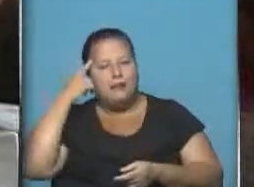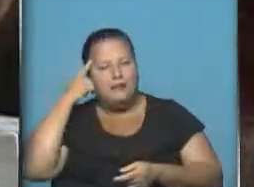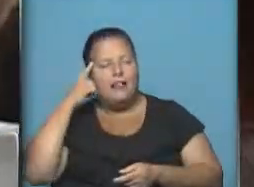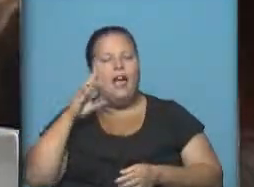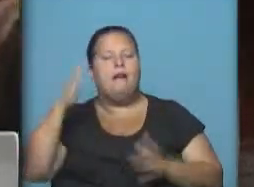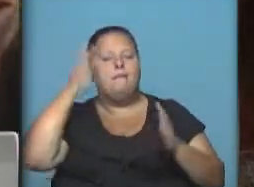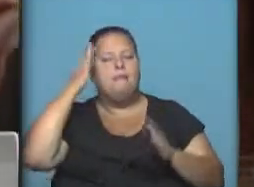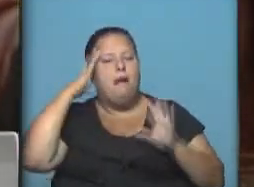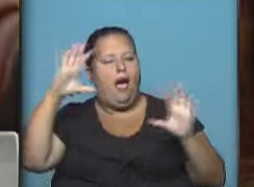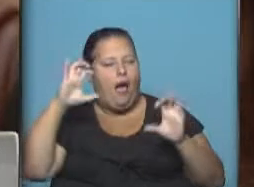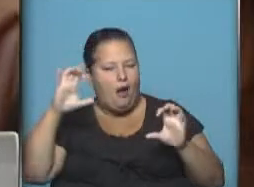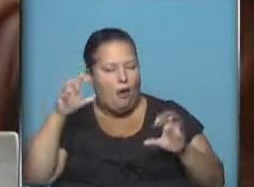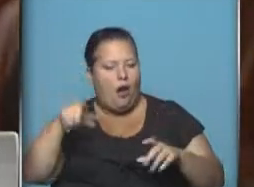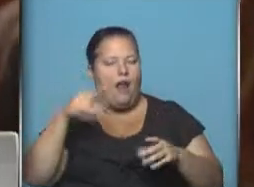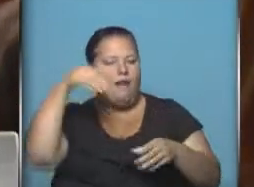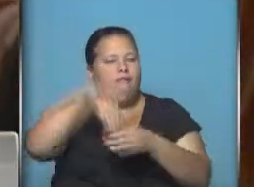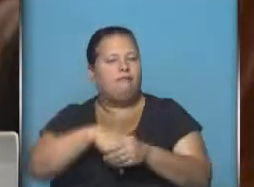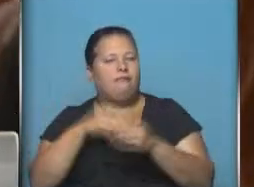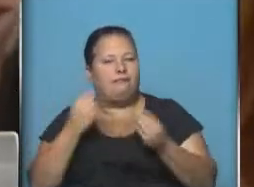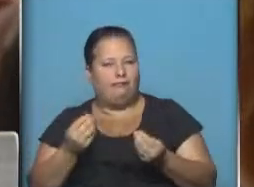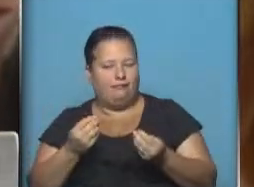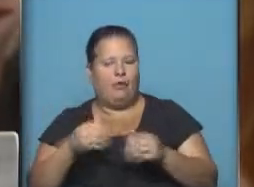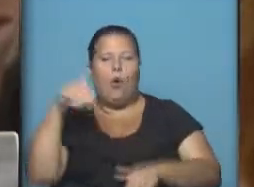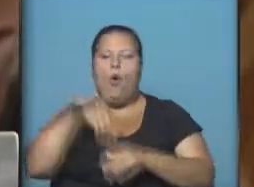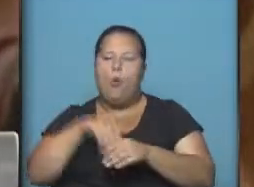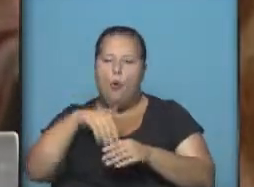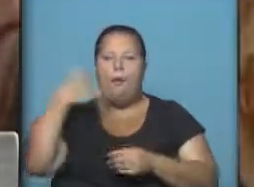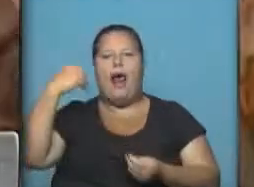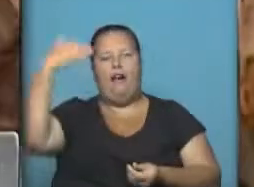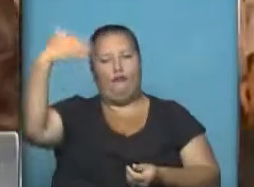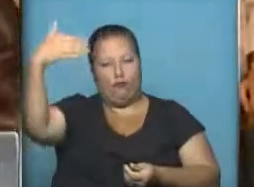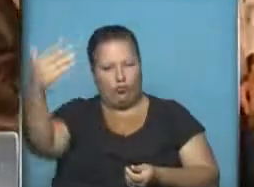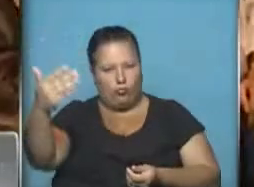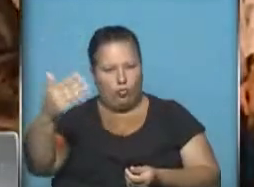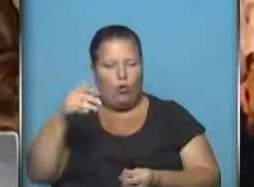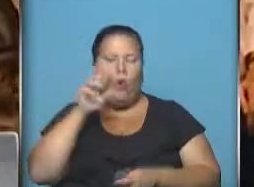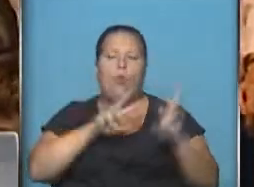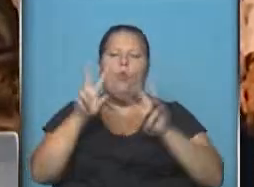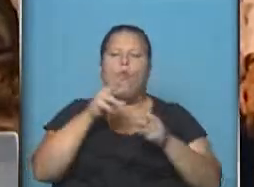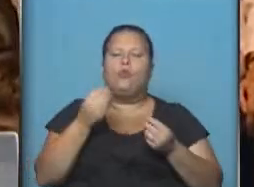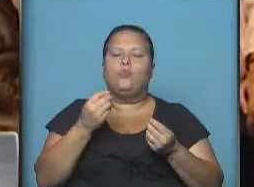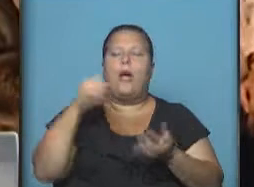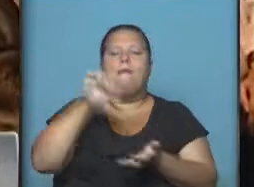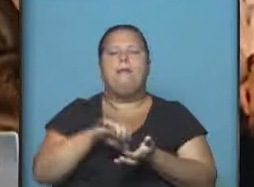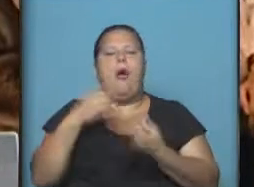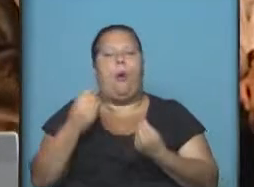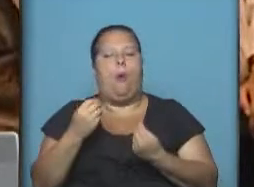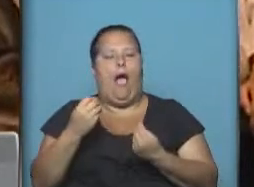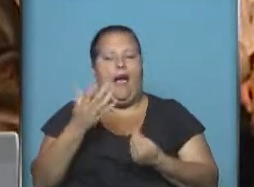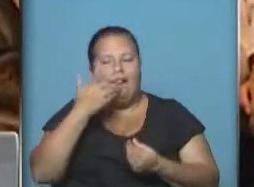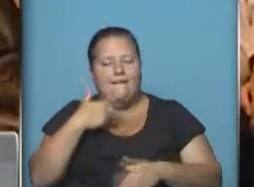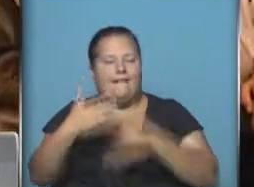la memoria en ese sobre. Votemos futuro. Elijamos qué país vamos a